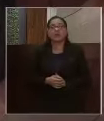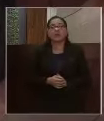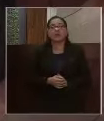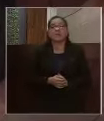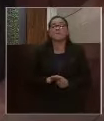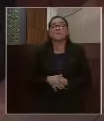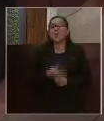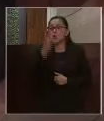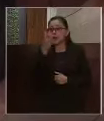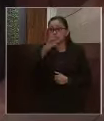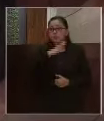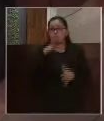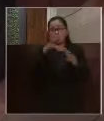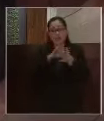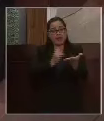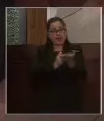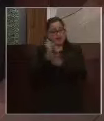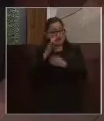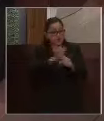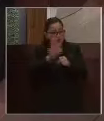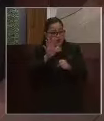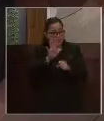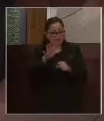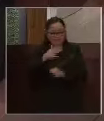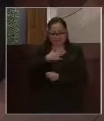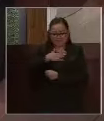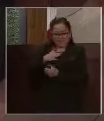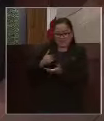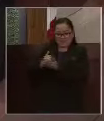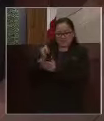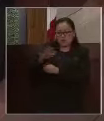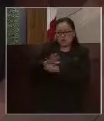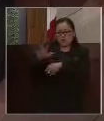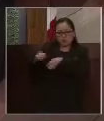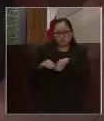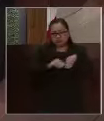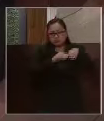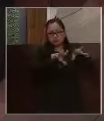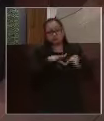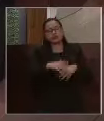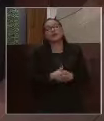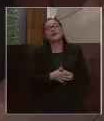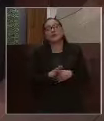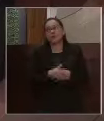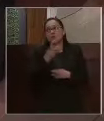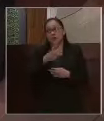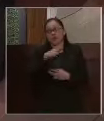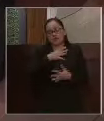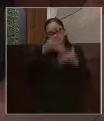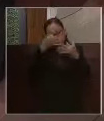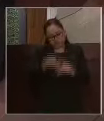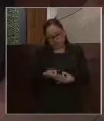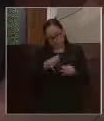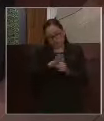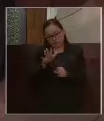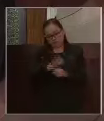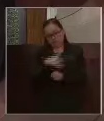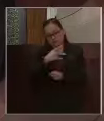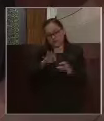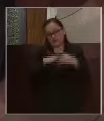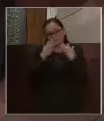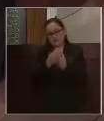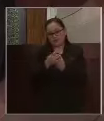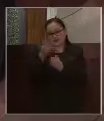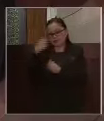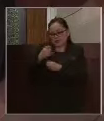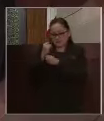se define el tipo de noticia o evento a divulgar por parte de un medio de comunicación, lo cual representa un auténtico y genuino ejercicio